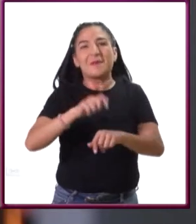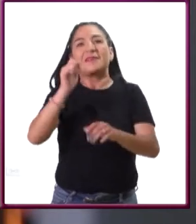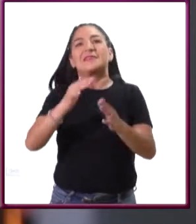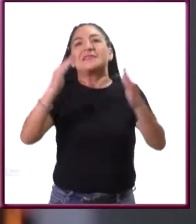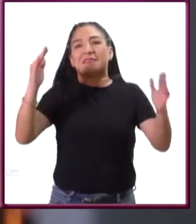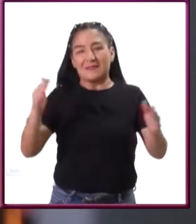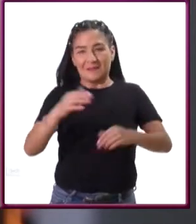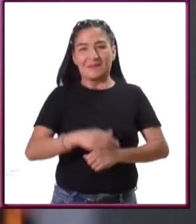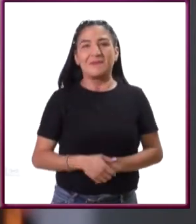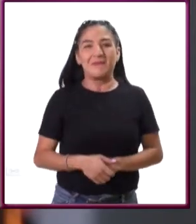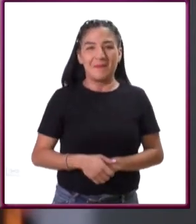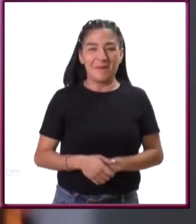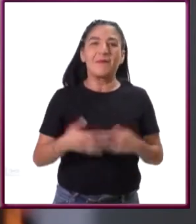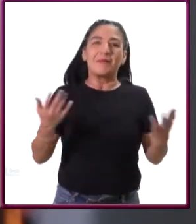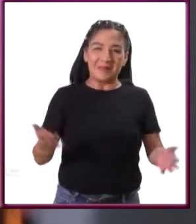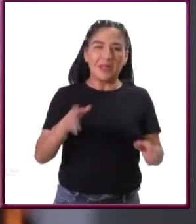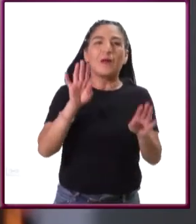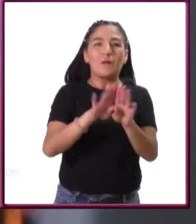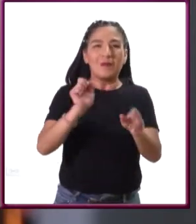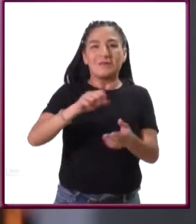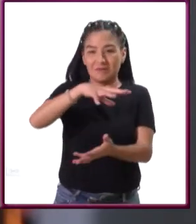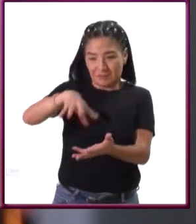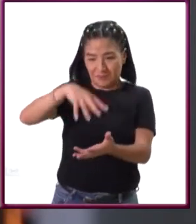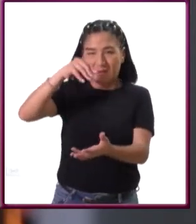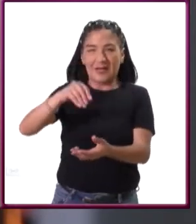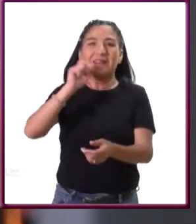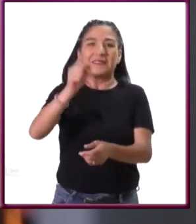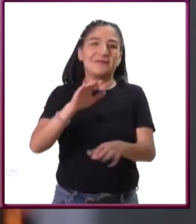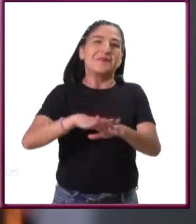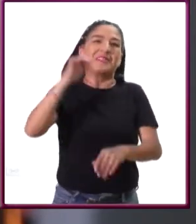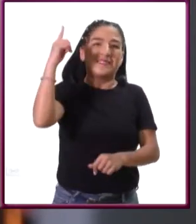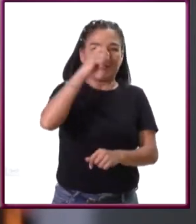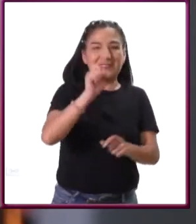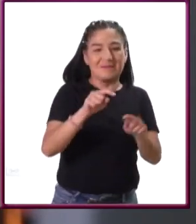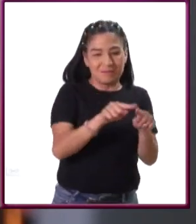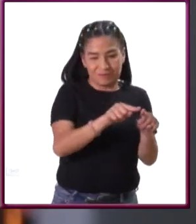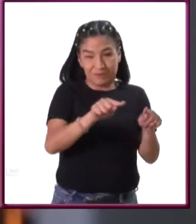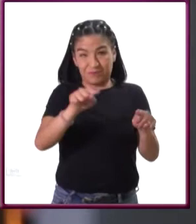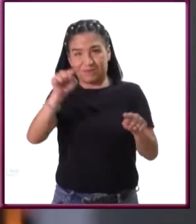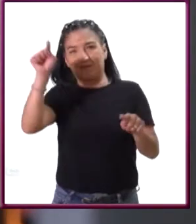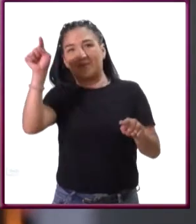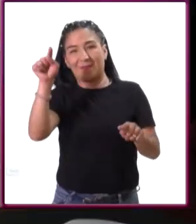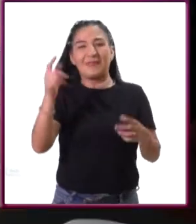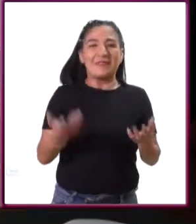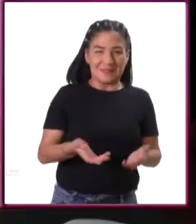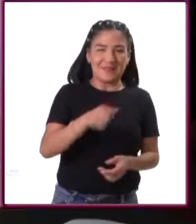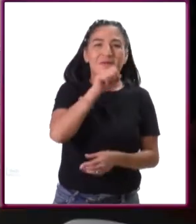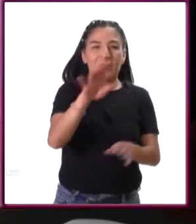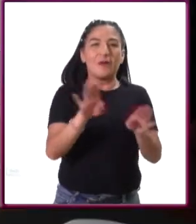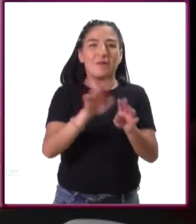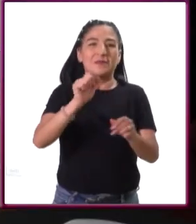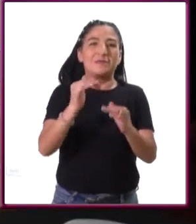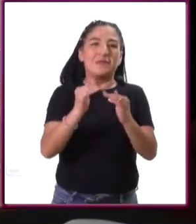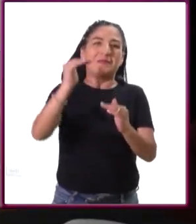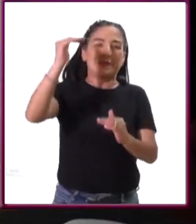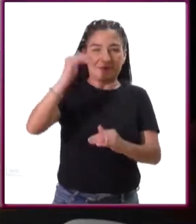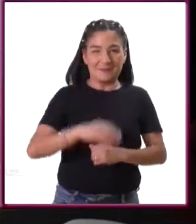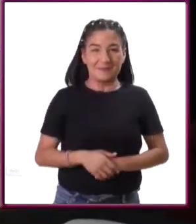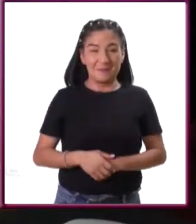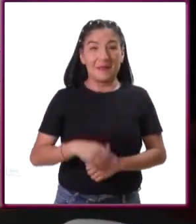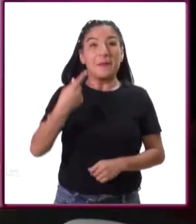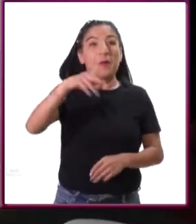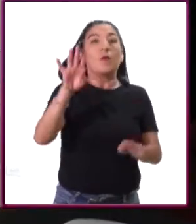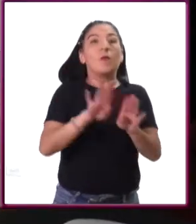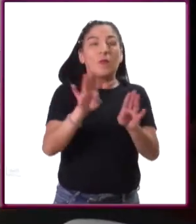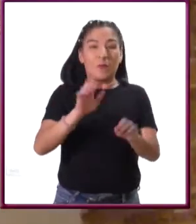El crecimiento geométrico va a terminar venciendo al crecimiento lineal, aunque el lineal en principio ya ha sido mayor. Pero el crecimiento exponencial